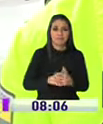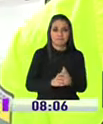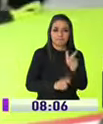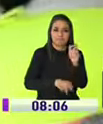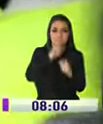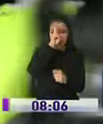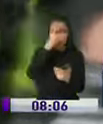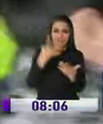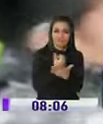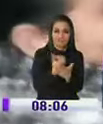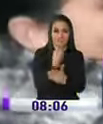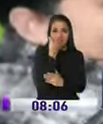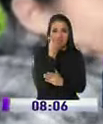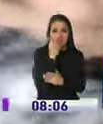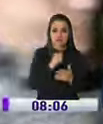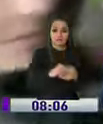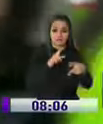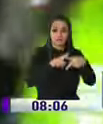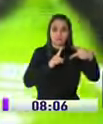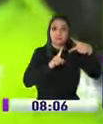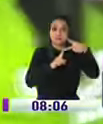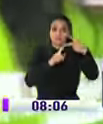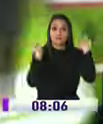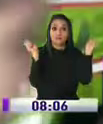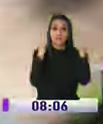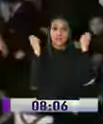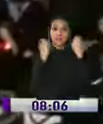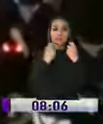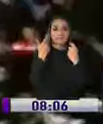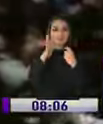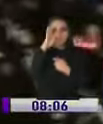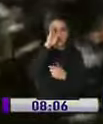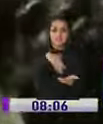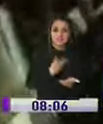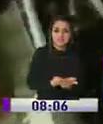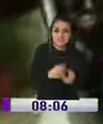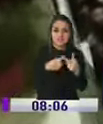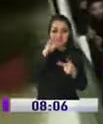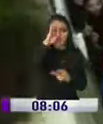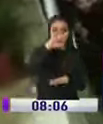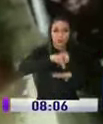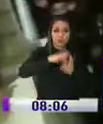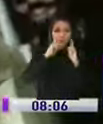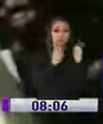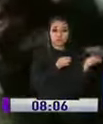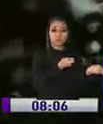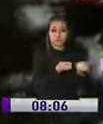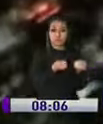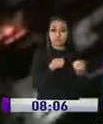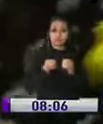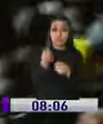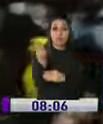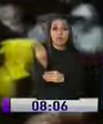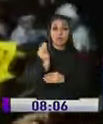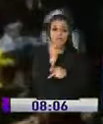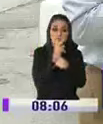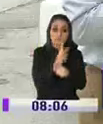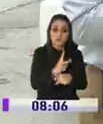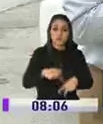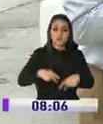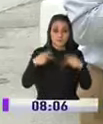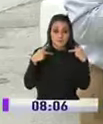Dos caídas a las que cayeron policías de la DINAPEN, Servicio Urbano y Comisaría, para velar por la integridad de los menores de edad. En